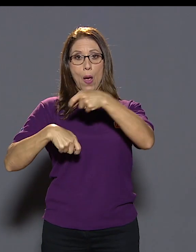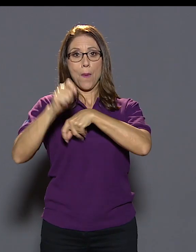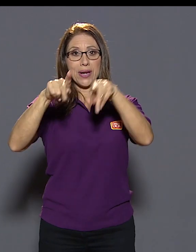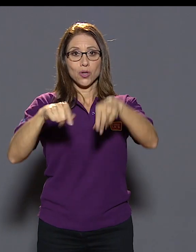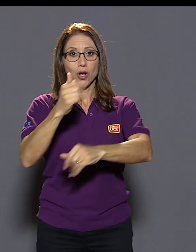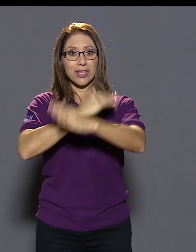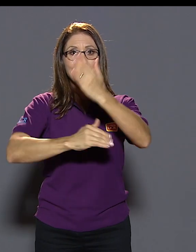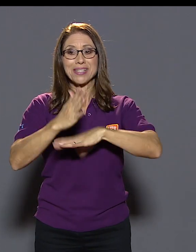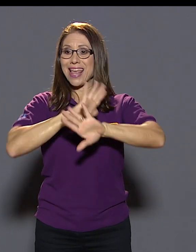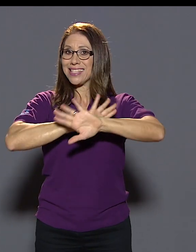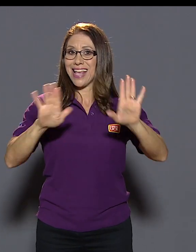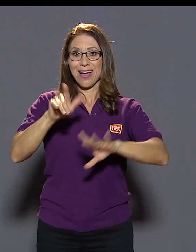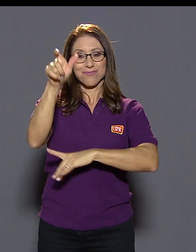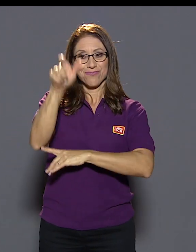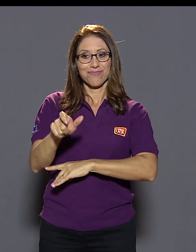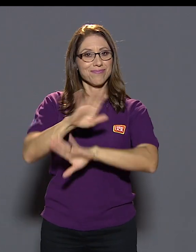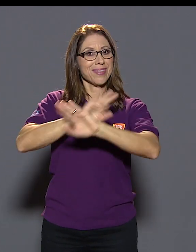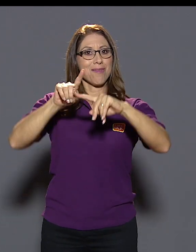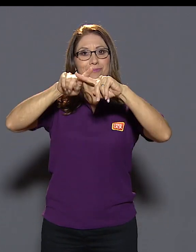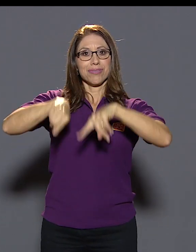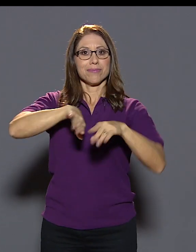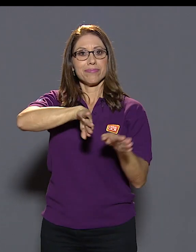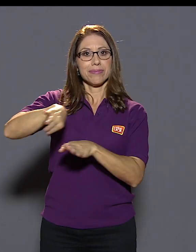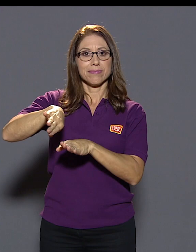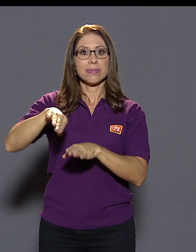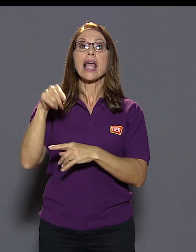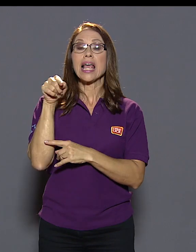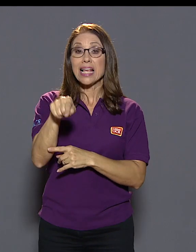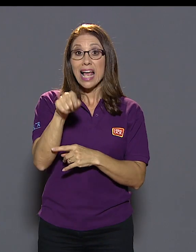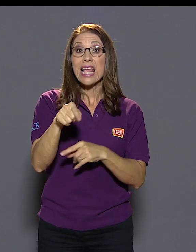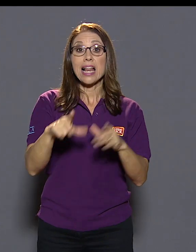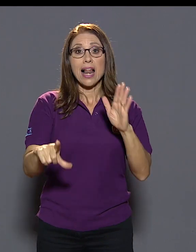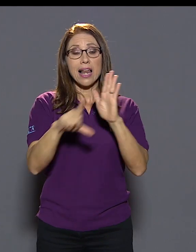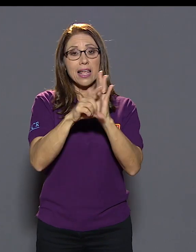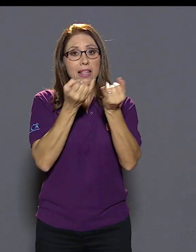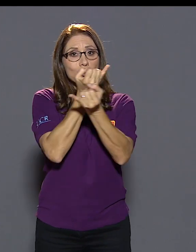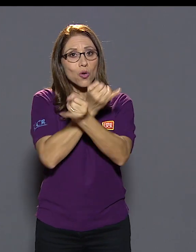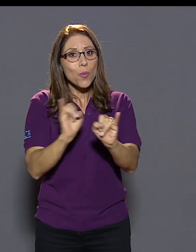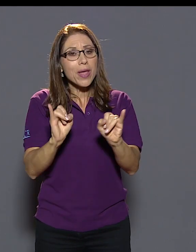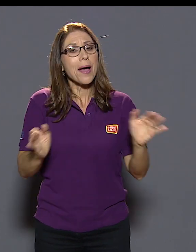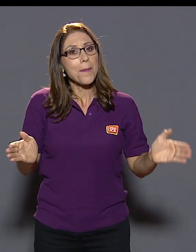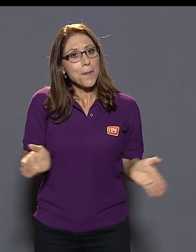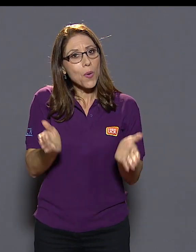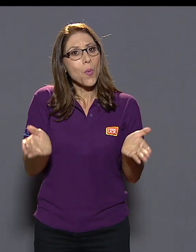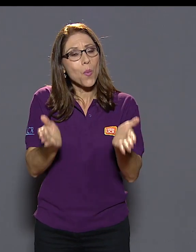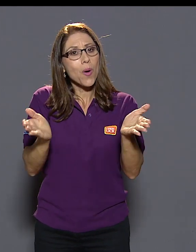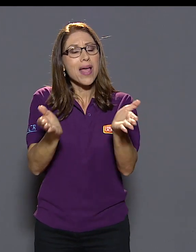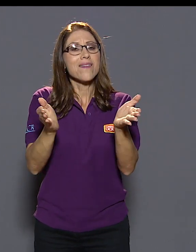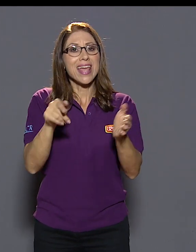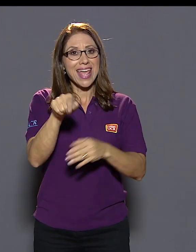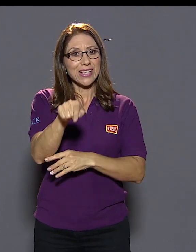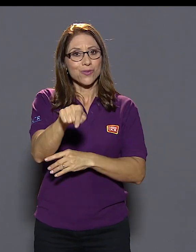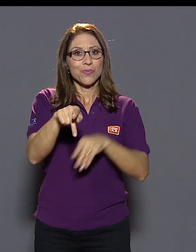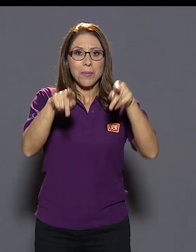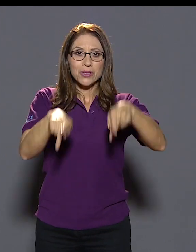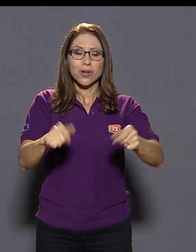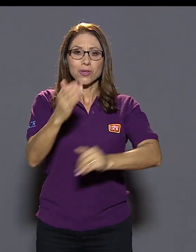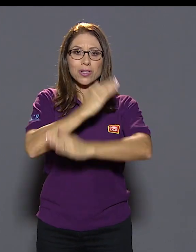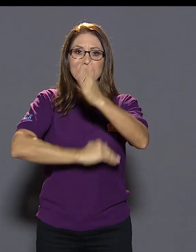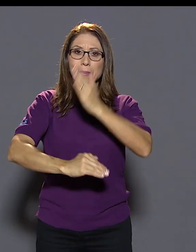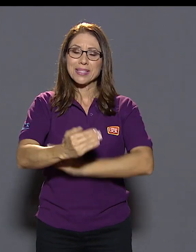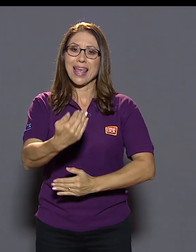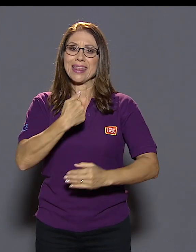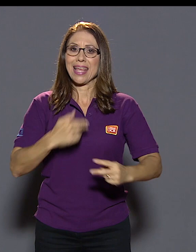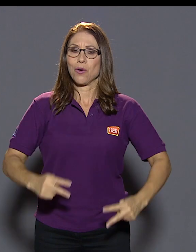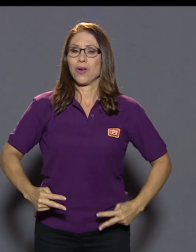Entonces, entre una serie de medidas que tiene la ley de autonomía que promueve justamente eso, que las personas con discapacidad tengan una